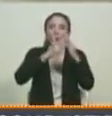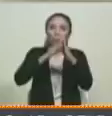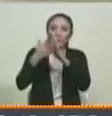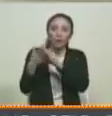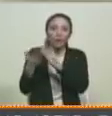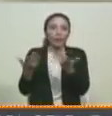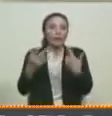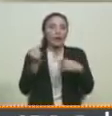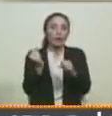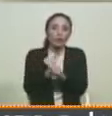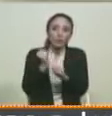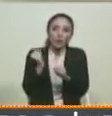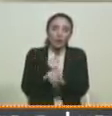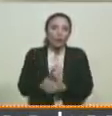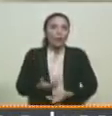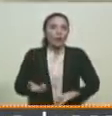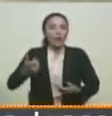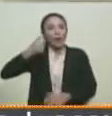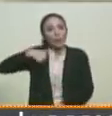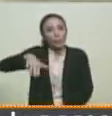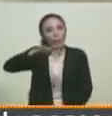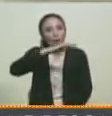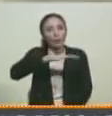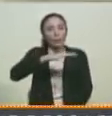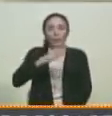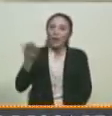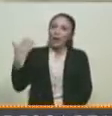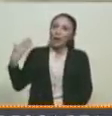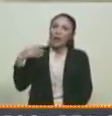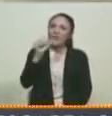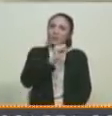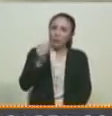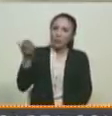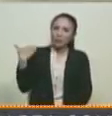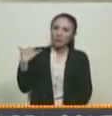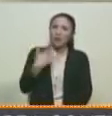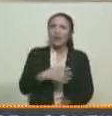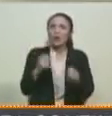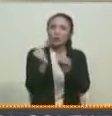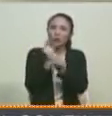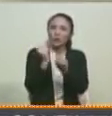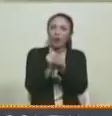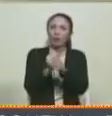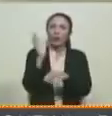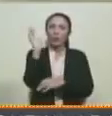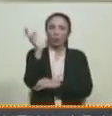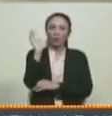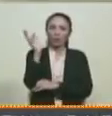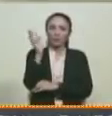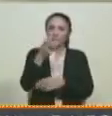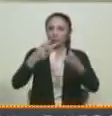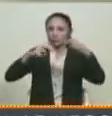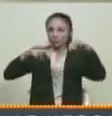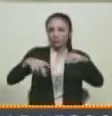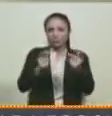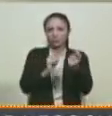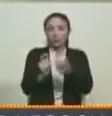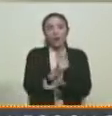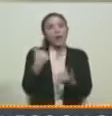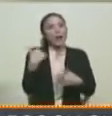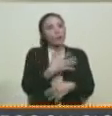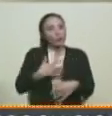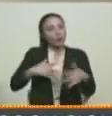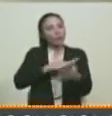a los trabajadores. La clase obrera tuvo un congreso ideológico esta semana. Quiero ver sus conclusiones prácticas, concretas, más allá